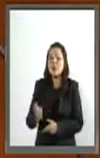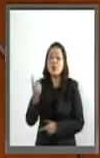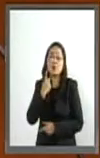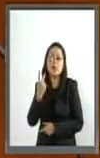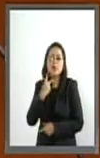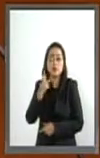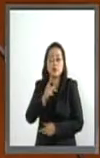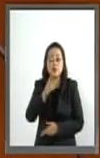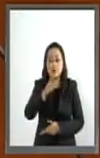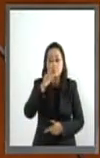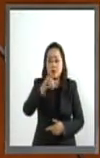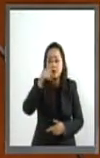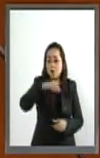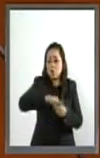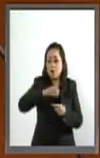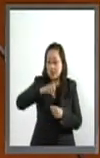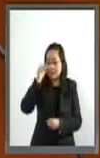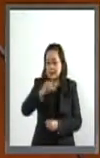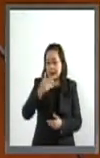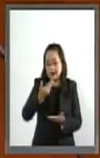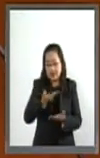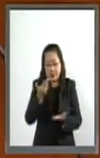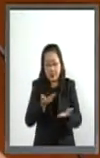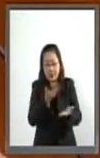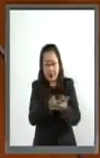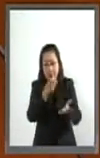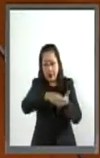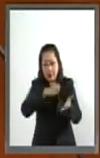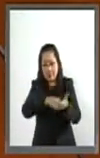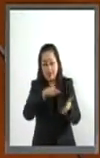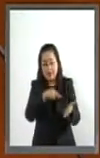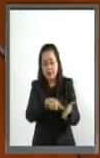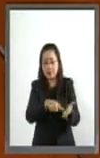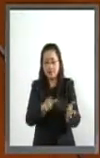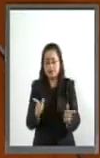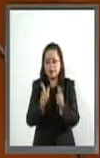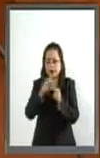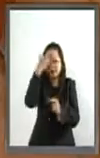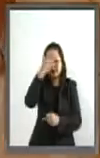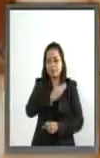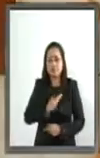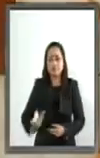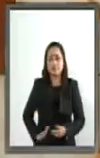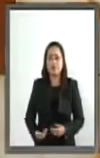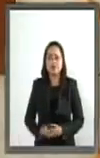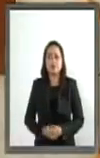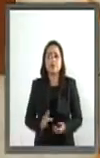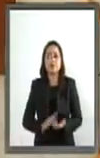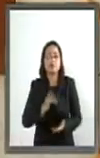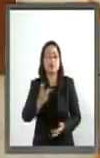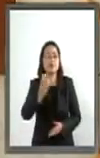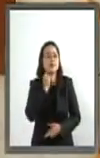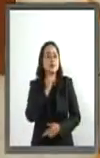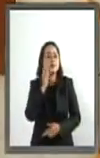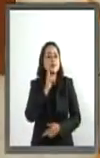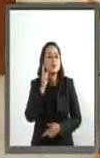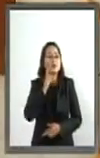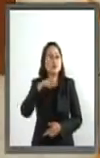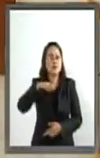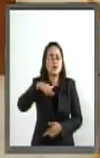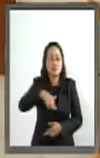PRI votará a favor de la presente reforma. Es cuanto, señor presidente. Muchas gracias, senadora